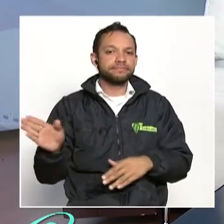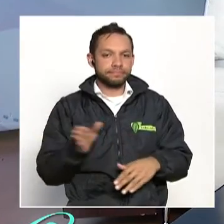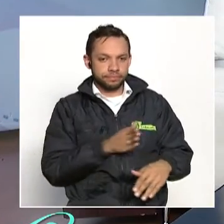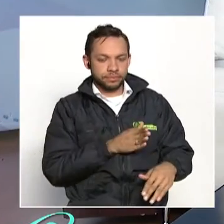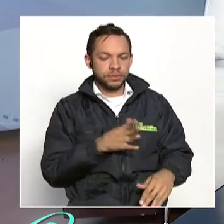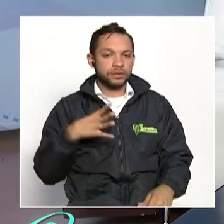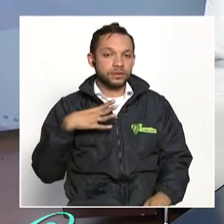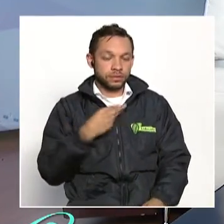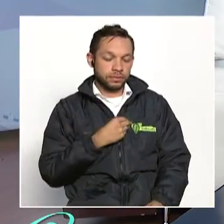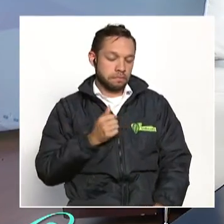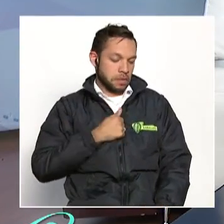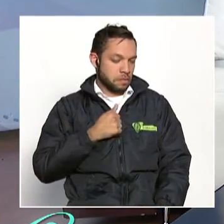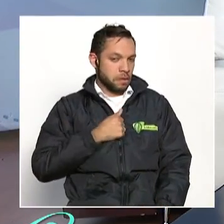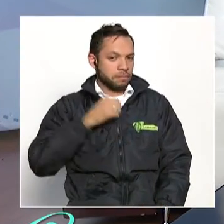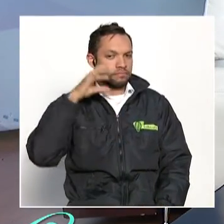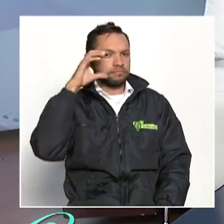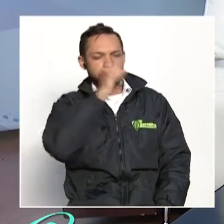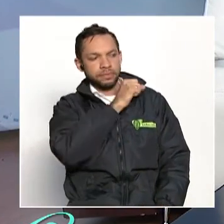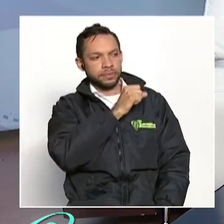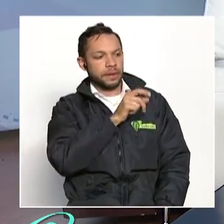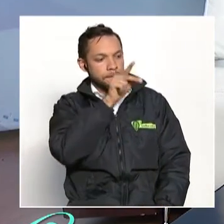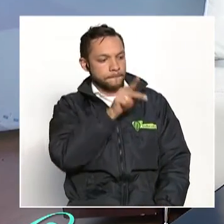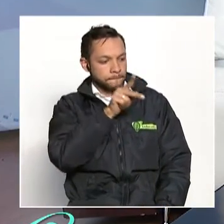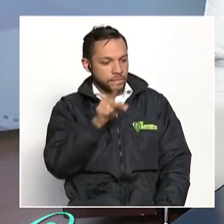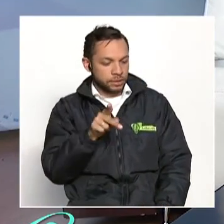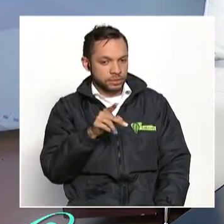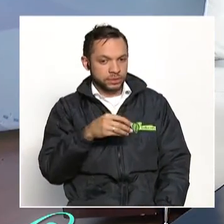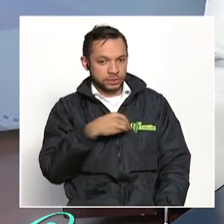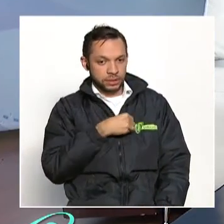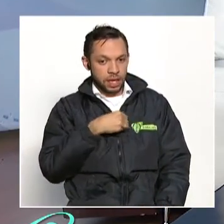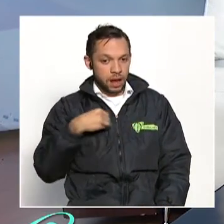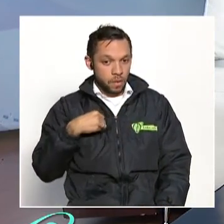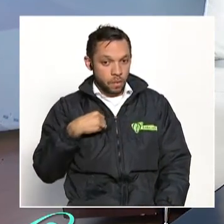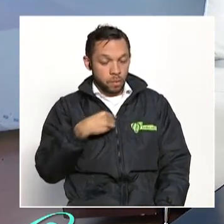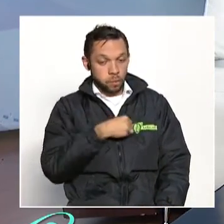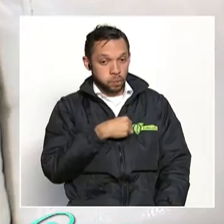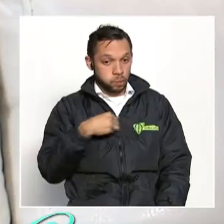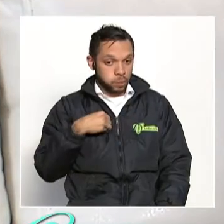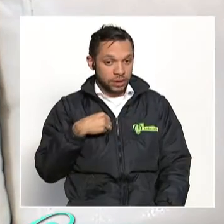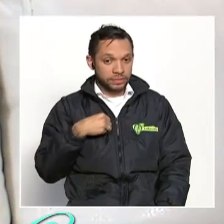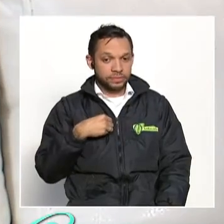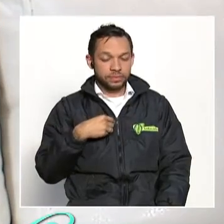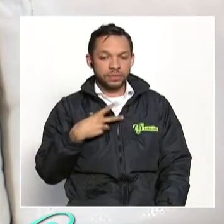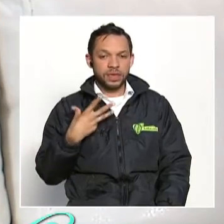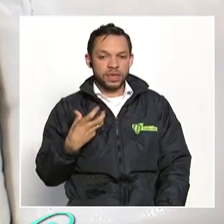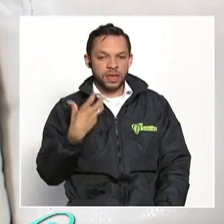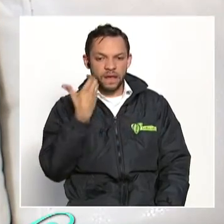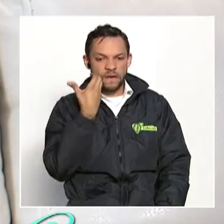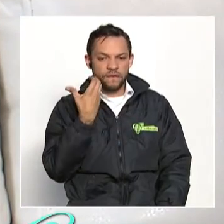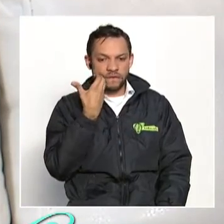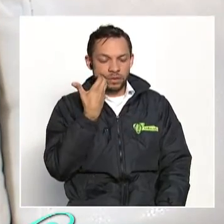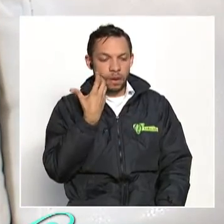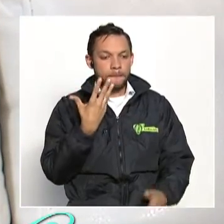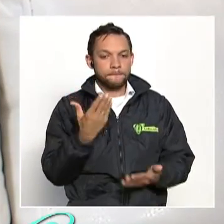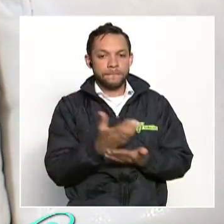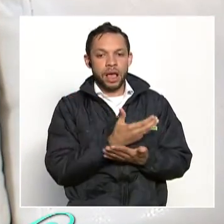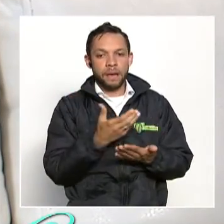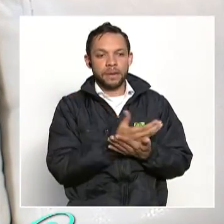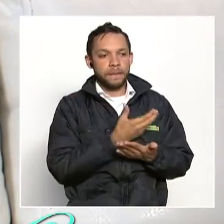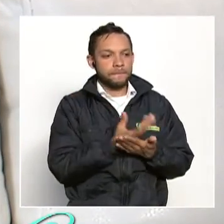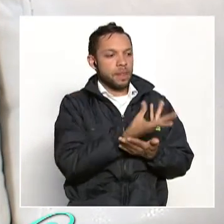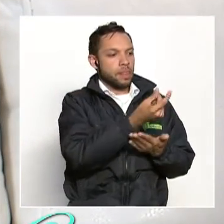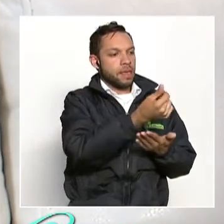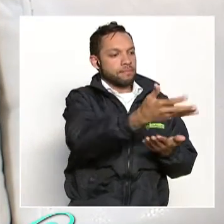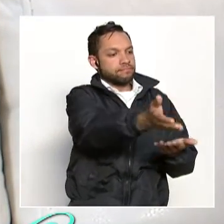pues muy personal y es en el sentido de que lo que llamamos sistema de salud en realidad es un sistema de enfermedad. Vive de la enfermedad, vive de los